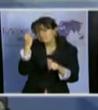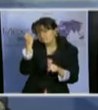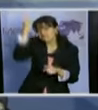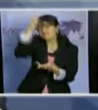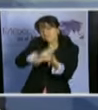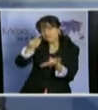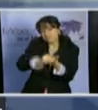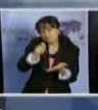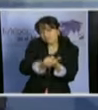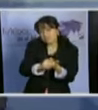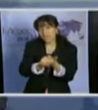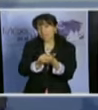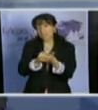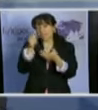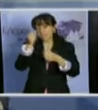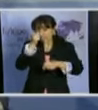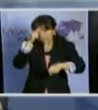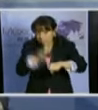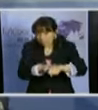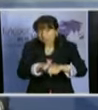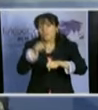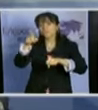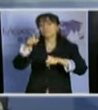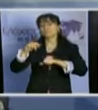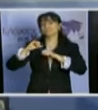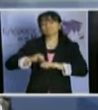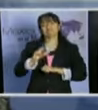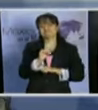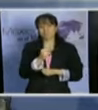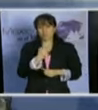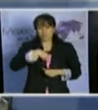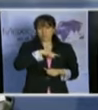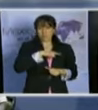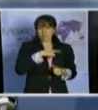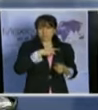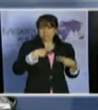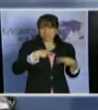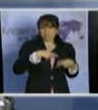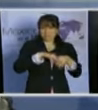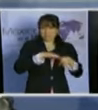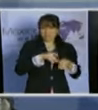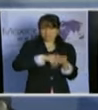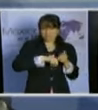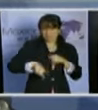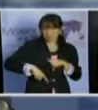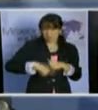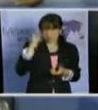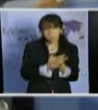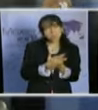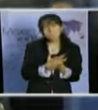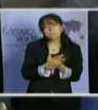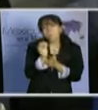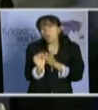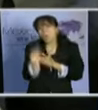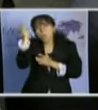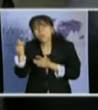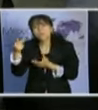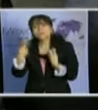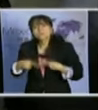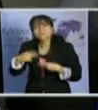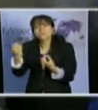subsecretarios y los negociadores, sino hablan las organizaciones. Buena parte de los colegas que están en este panel y que están aquí